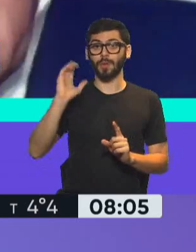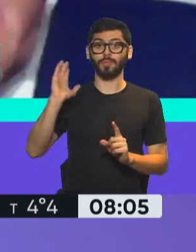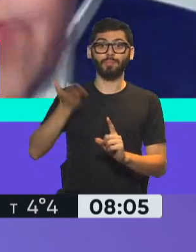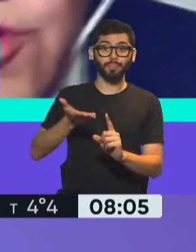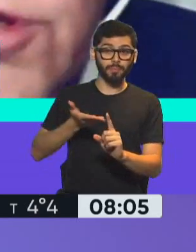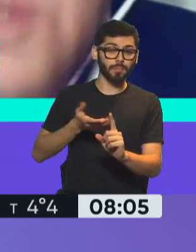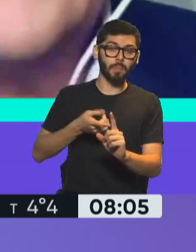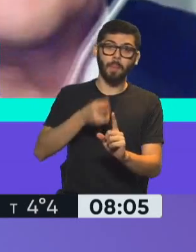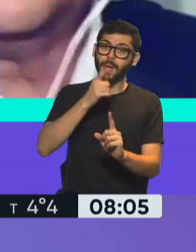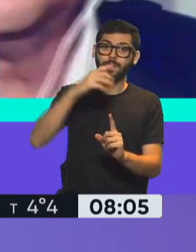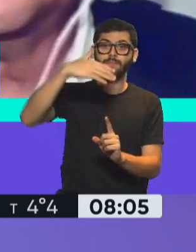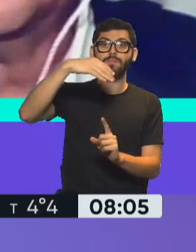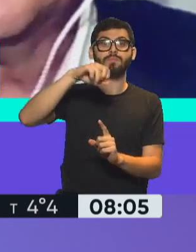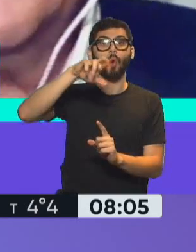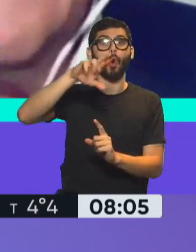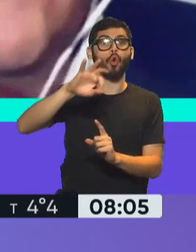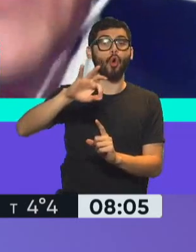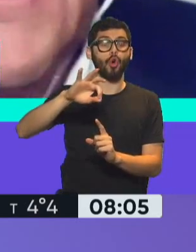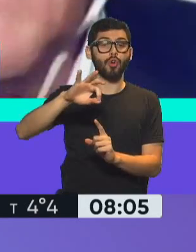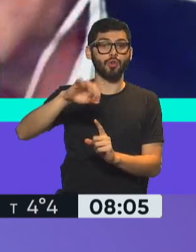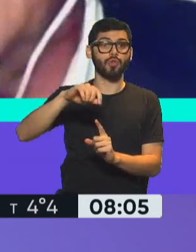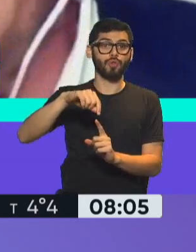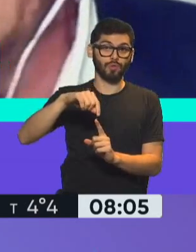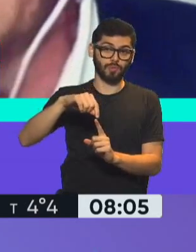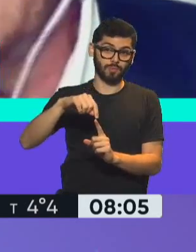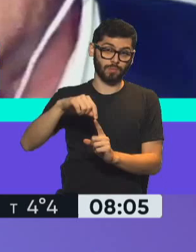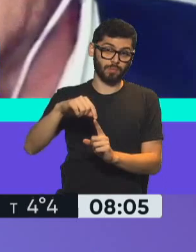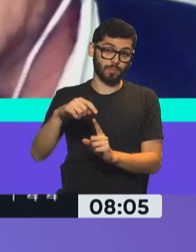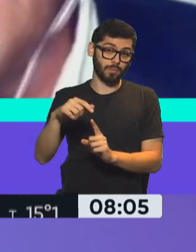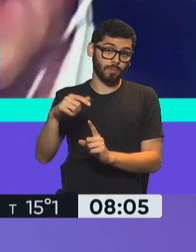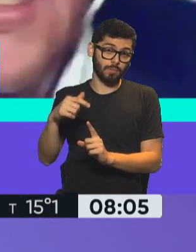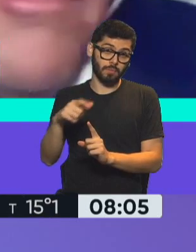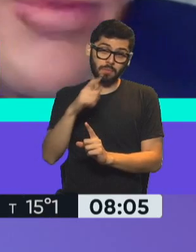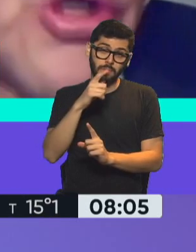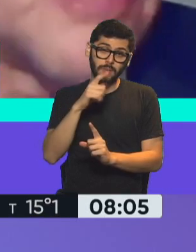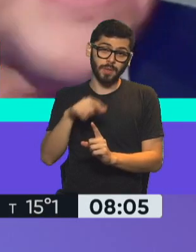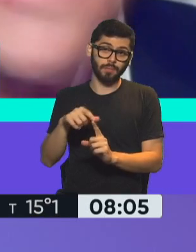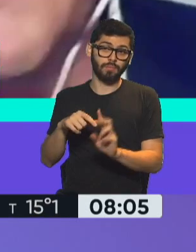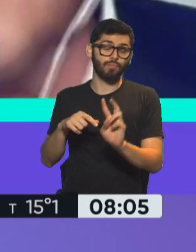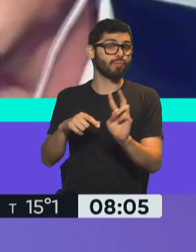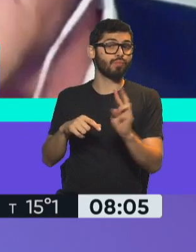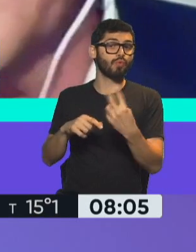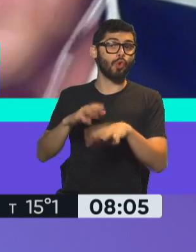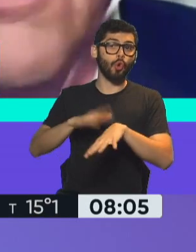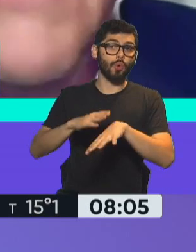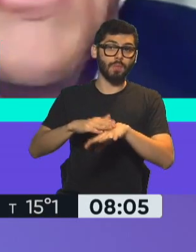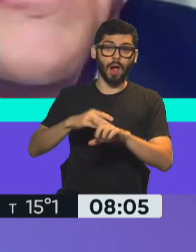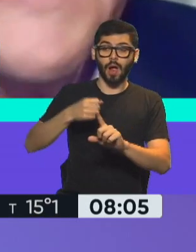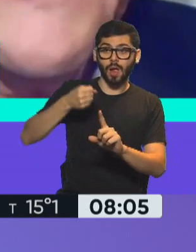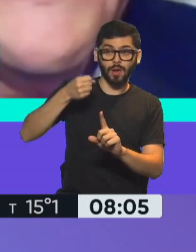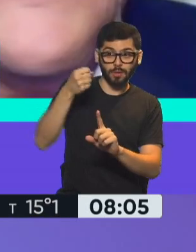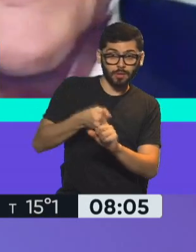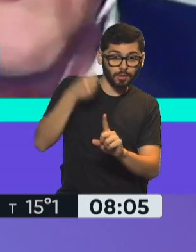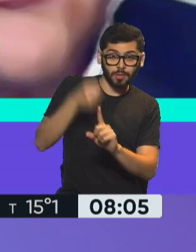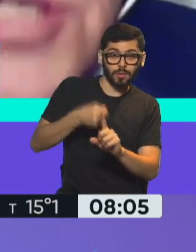Moro, Sebastián Moro, quien Exacto. muere aparentemente por los golpes recibidos en la represión de